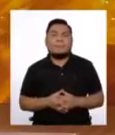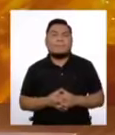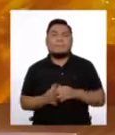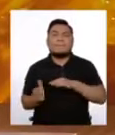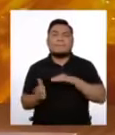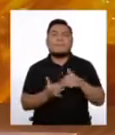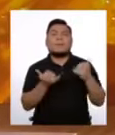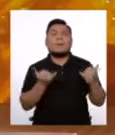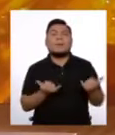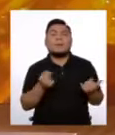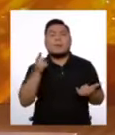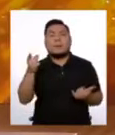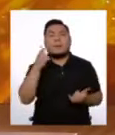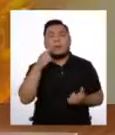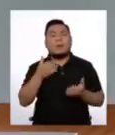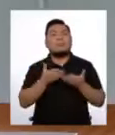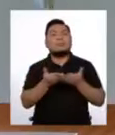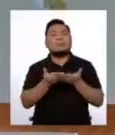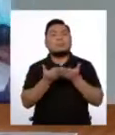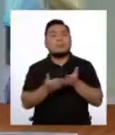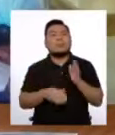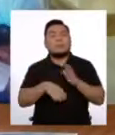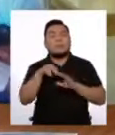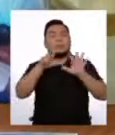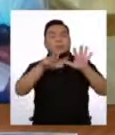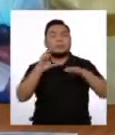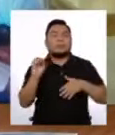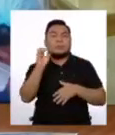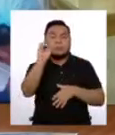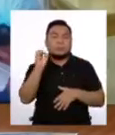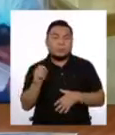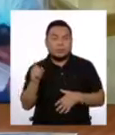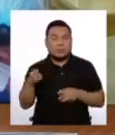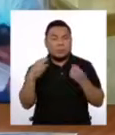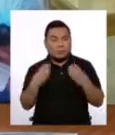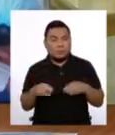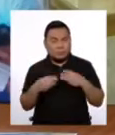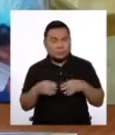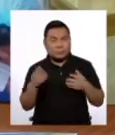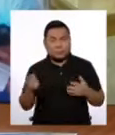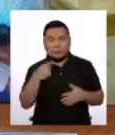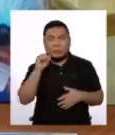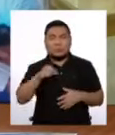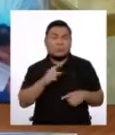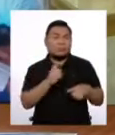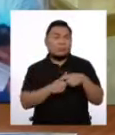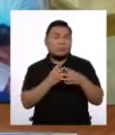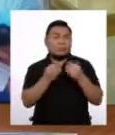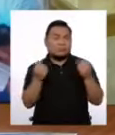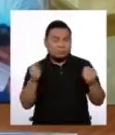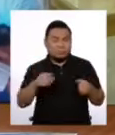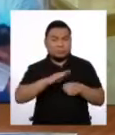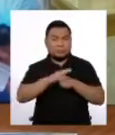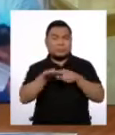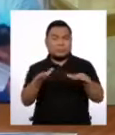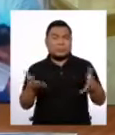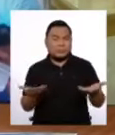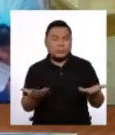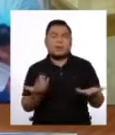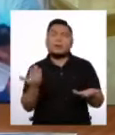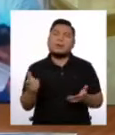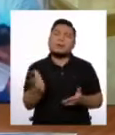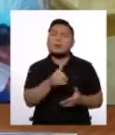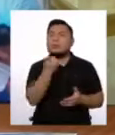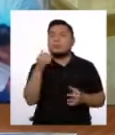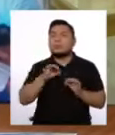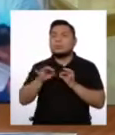Vamos ahora a Zapucalpa. Más del 80% de comerciantes de un mercado minorista dieron positivo al COVID-19. Mientras